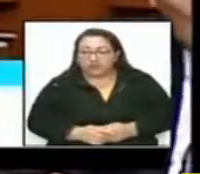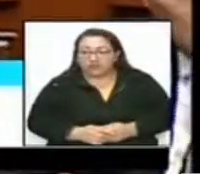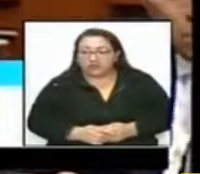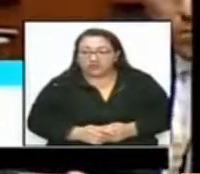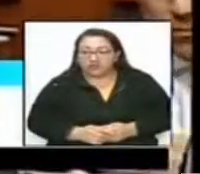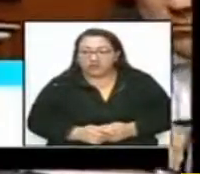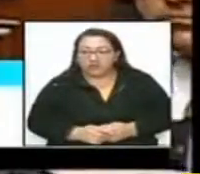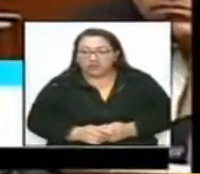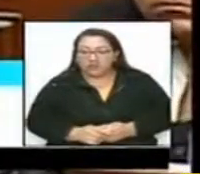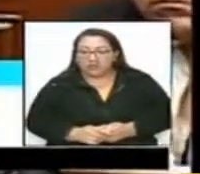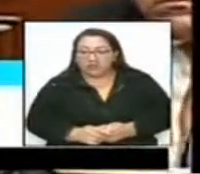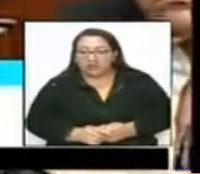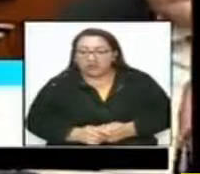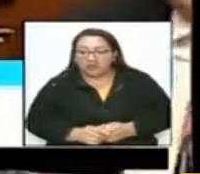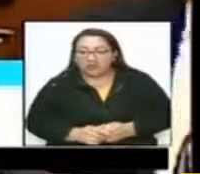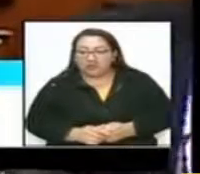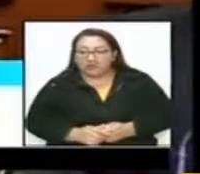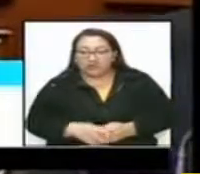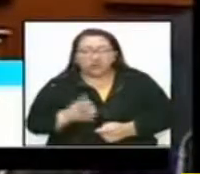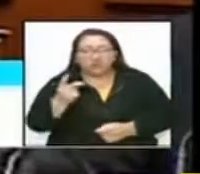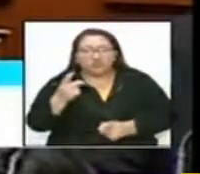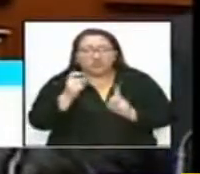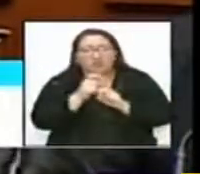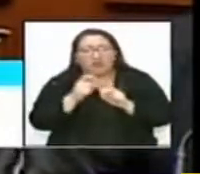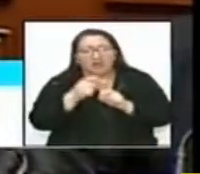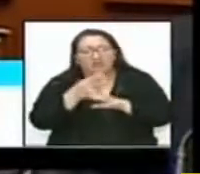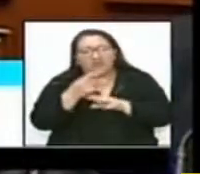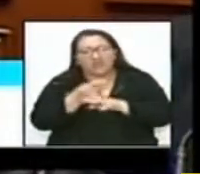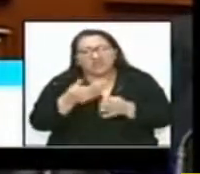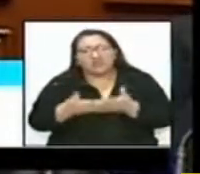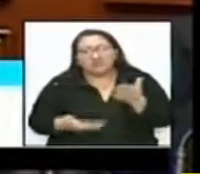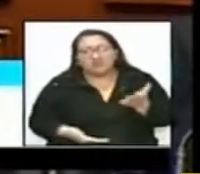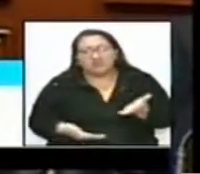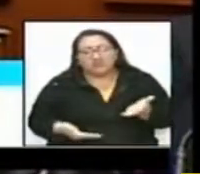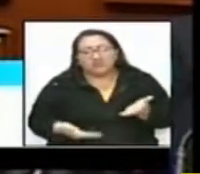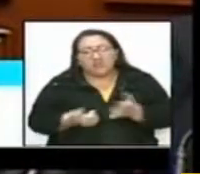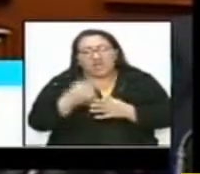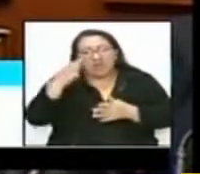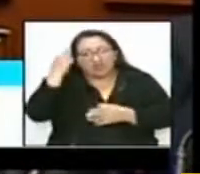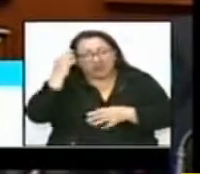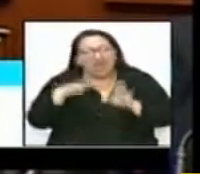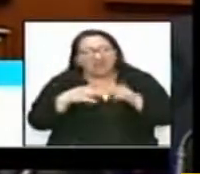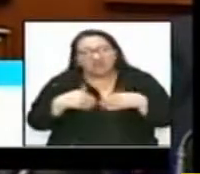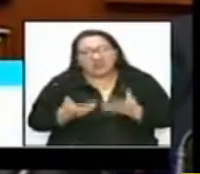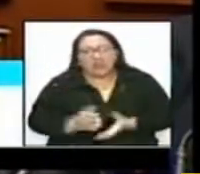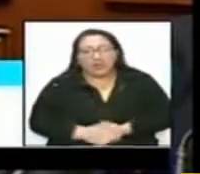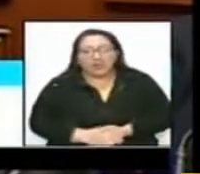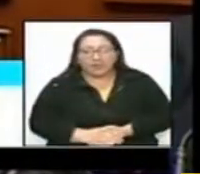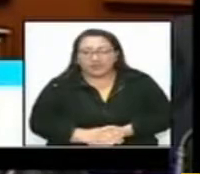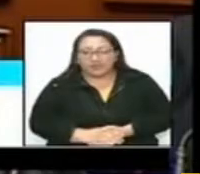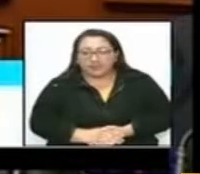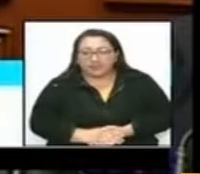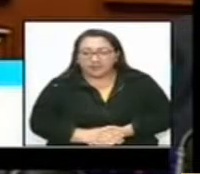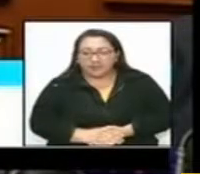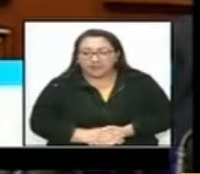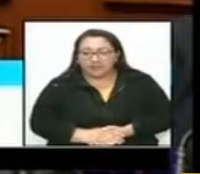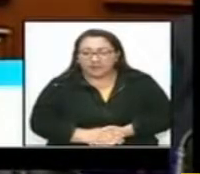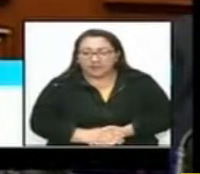plagado no solamente de frases ofensivas que al fin y al cabo en la política siempre serán sino